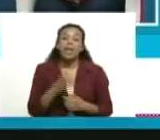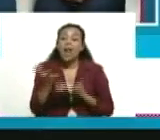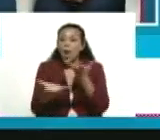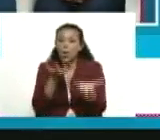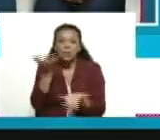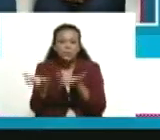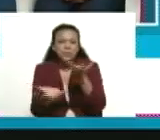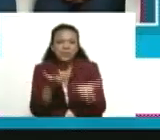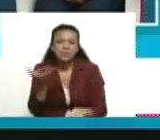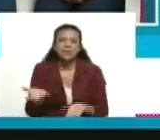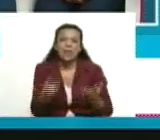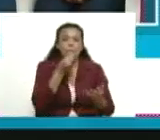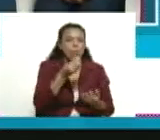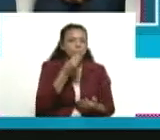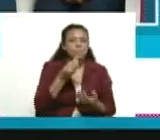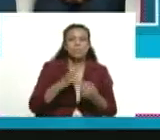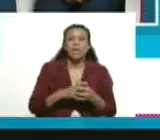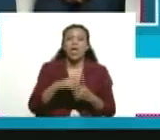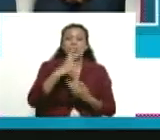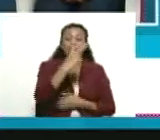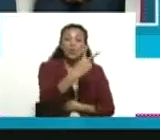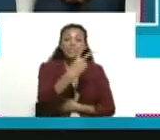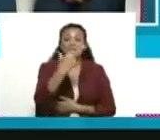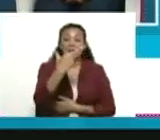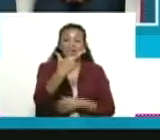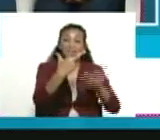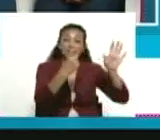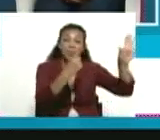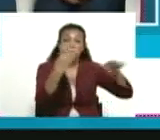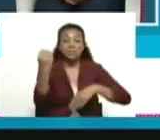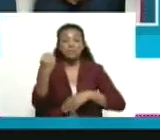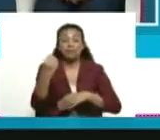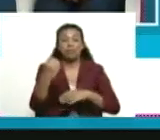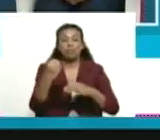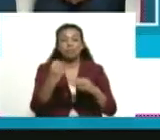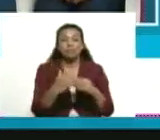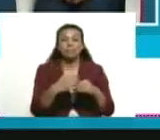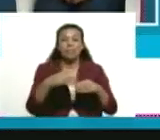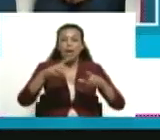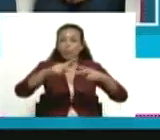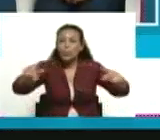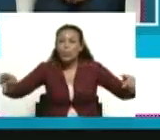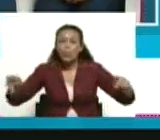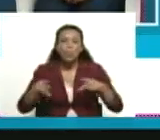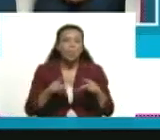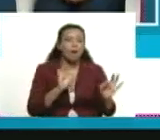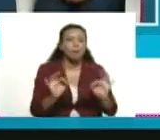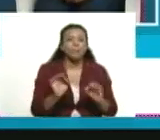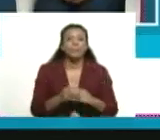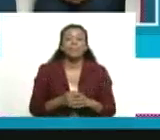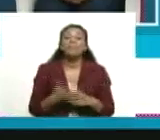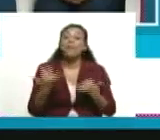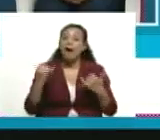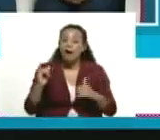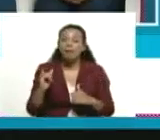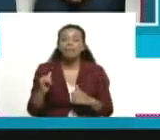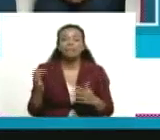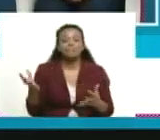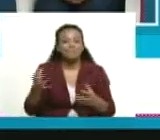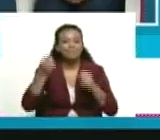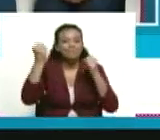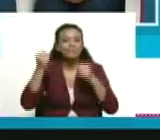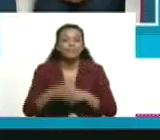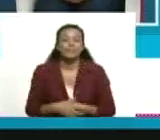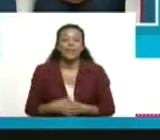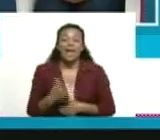cada base de misiones, 260. Y estamos, bueno, ahorita en Victoria, mi presidente.